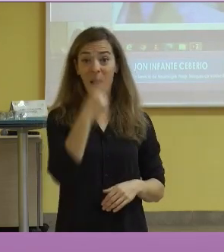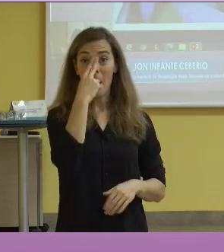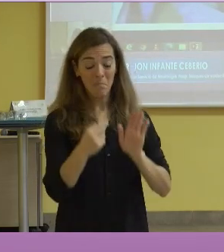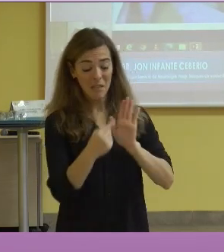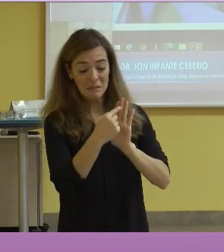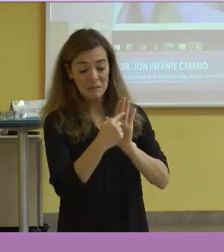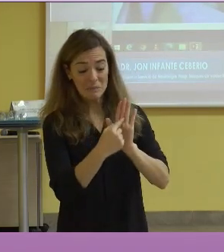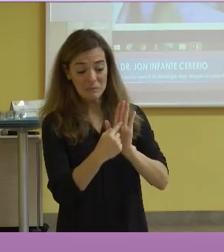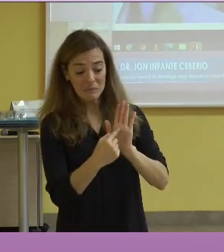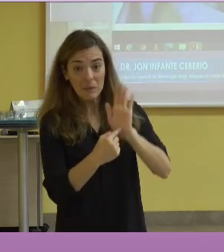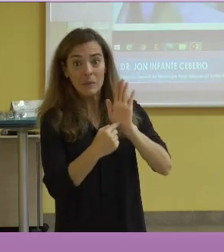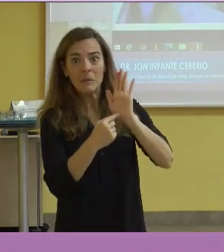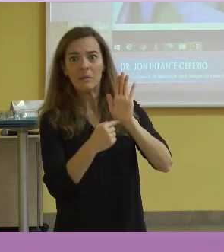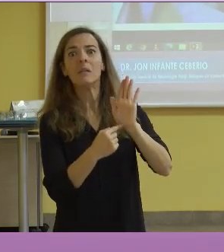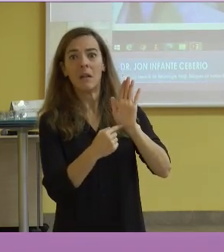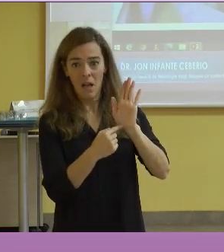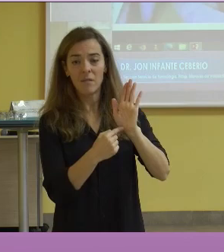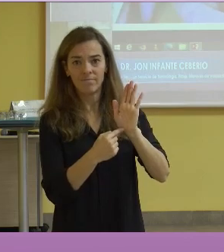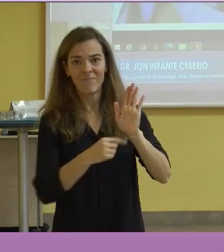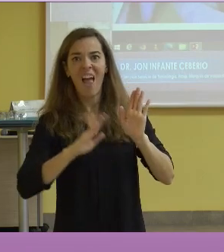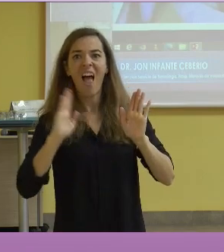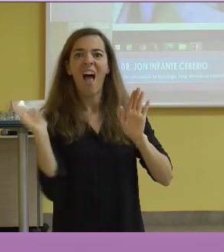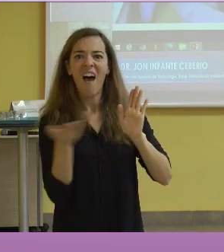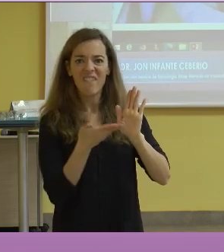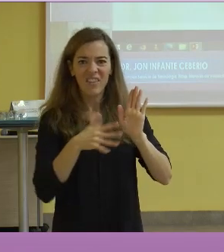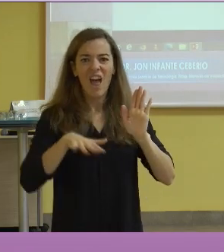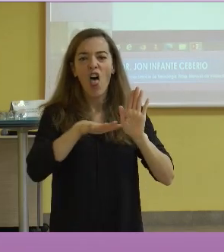Babinski, que nos indica que hay una afectación de la vía piramidal.